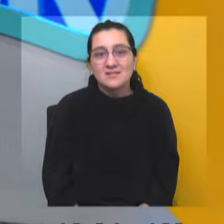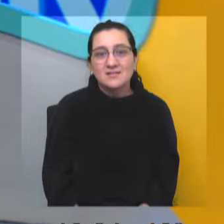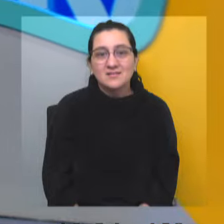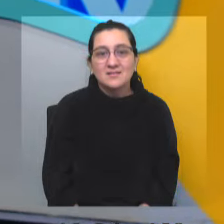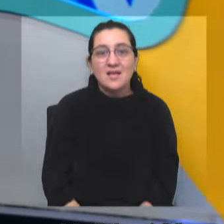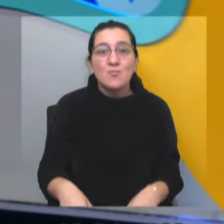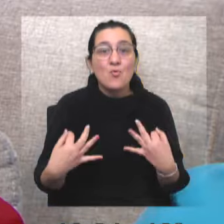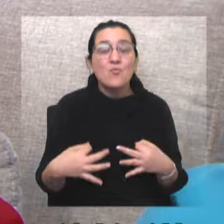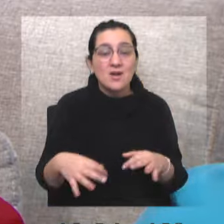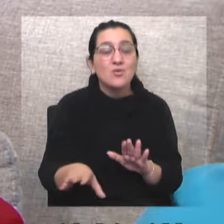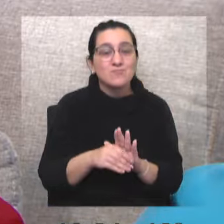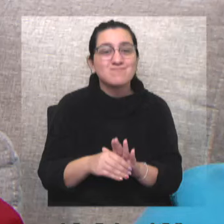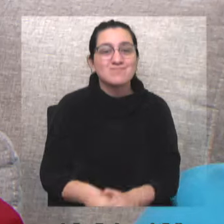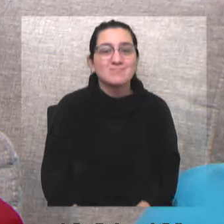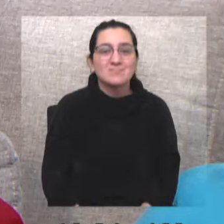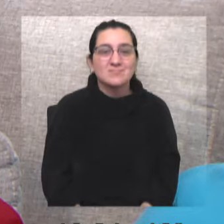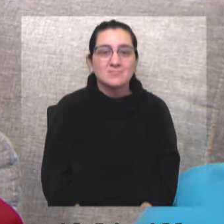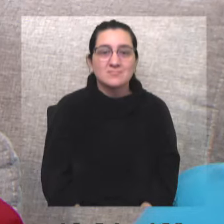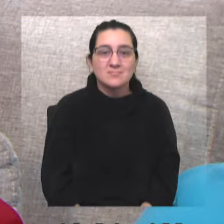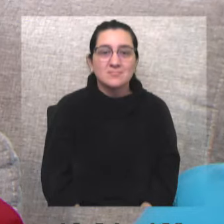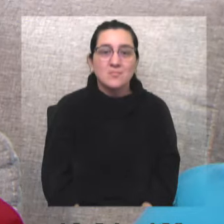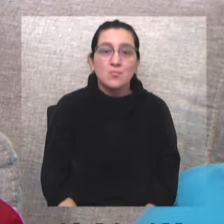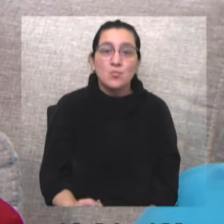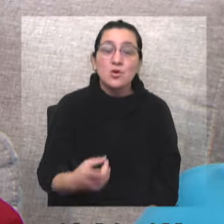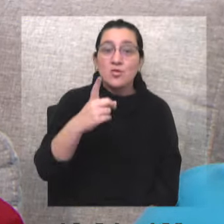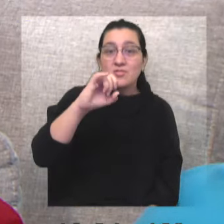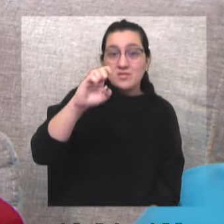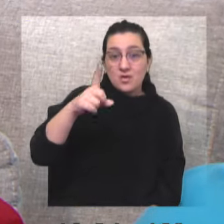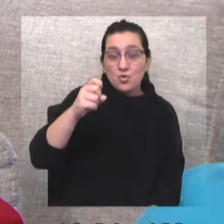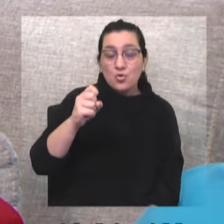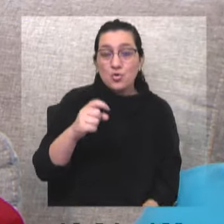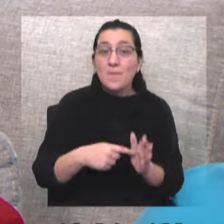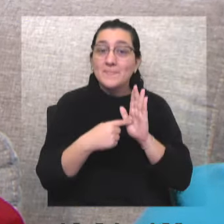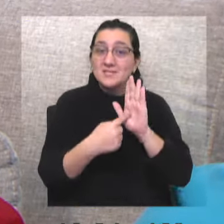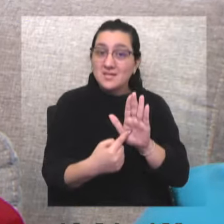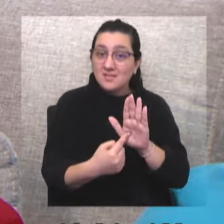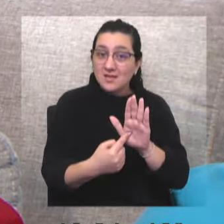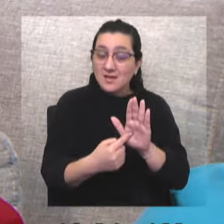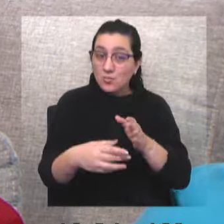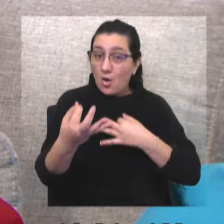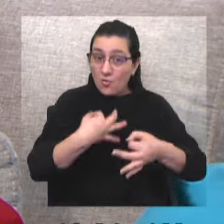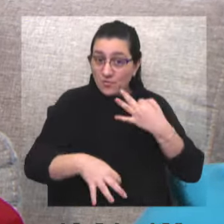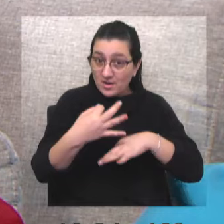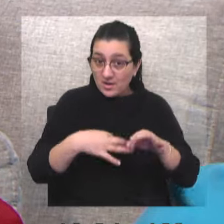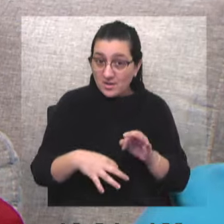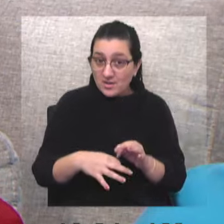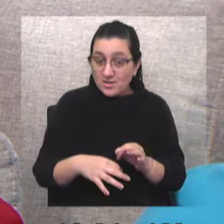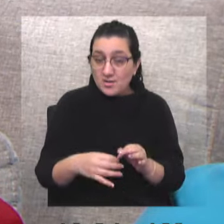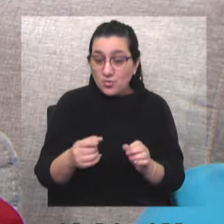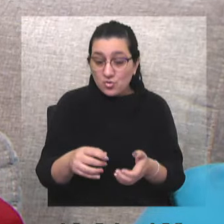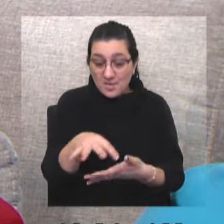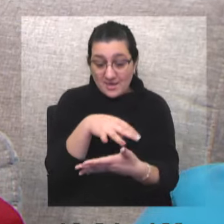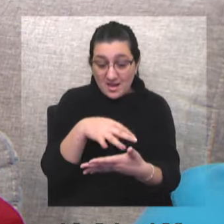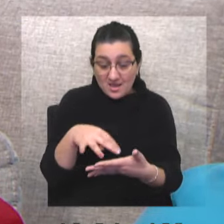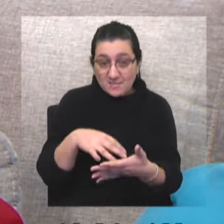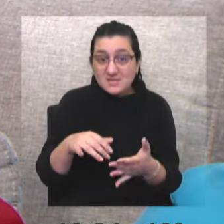Soy muy buena imitando a Dana Lirman. Excelente. Bueno, contá. Entonces, Diego Sorondo nos presenta, que es un gran productor, nos presenta esta obra, y cuando me pasa el guión me dice,